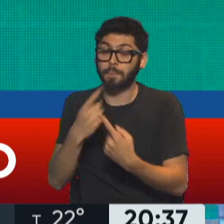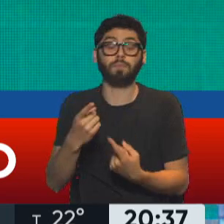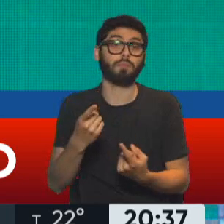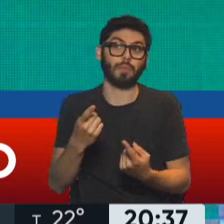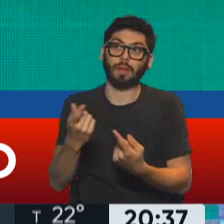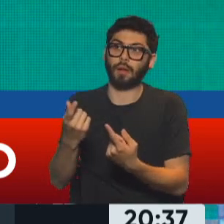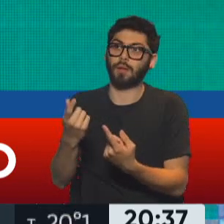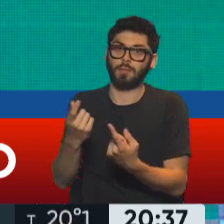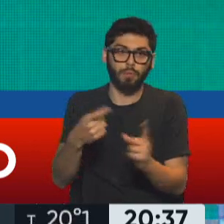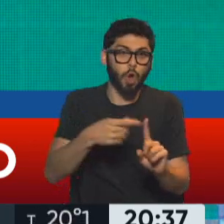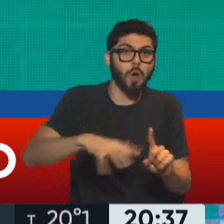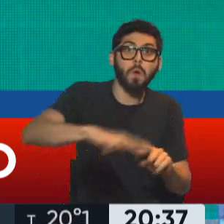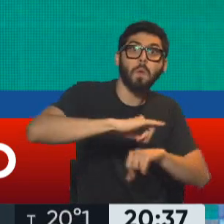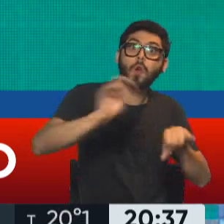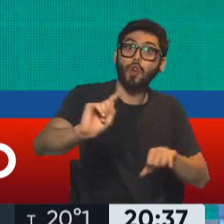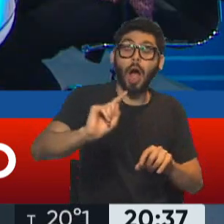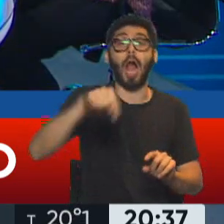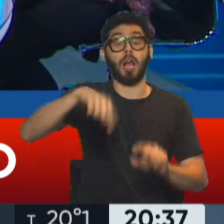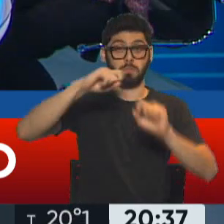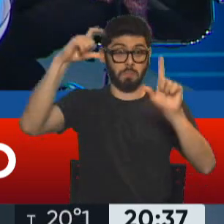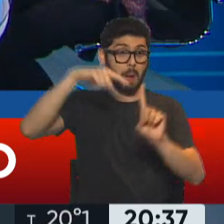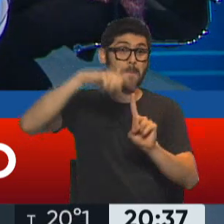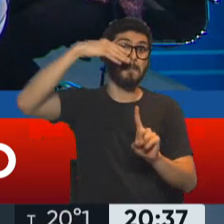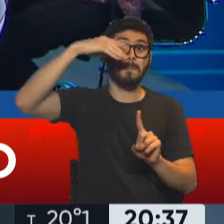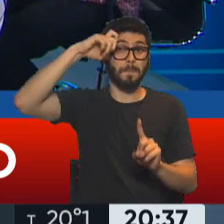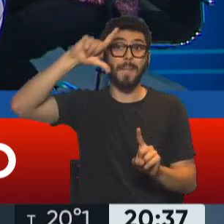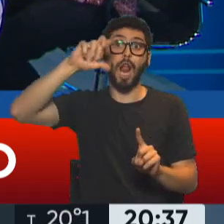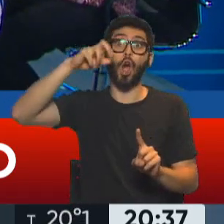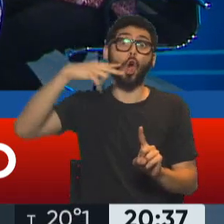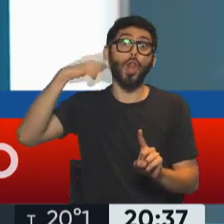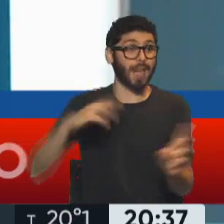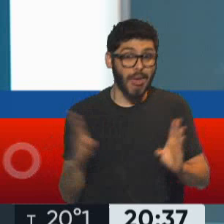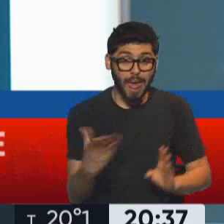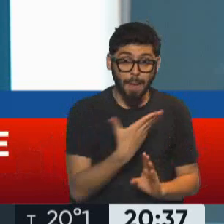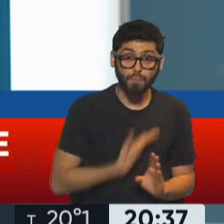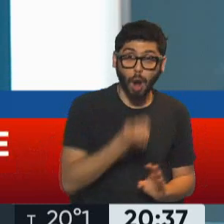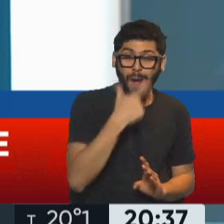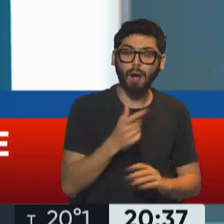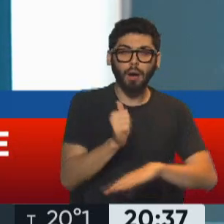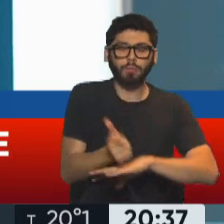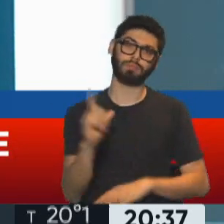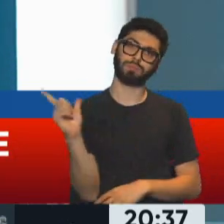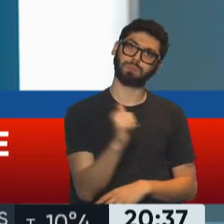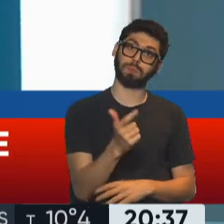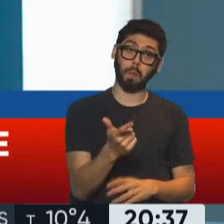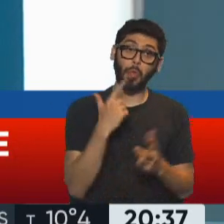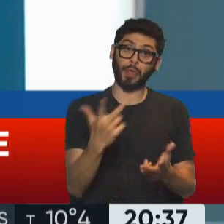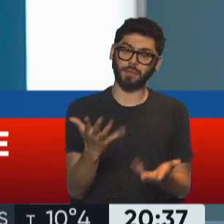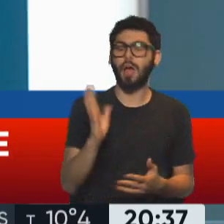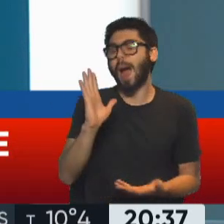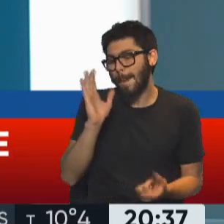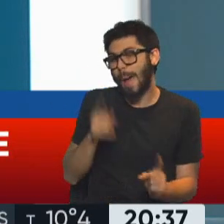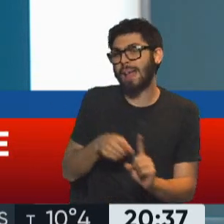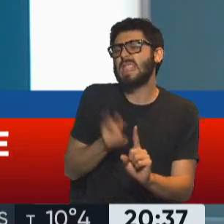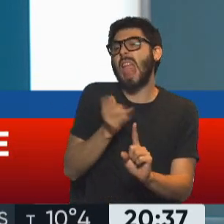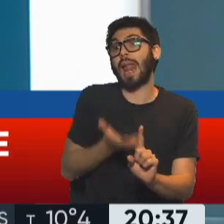porque por quién lo dice, por eso sorprende. Sí, habría que ver por qué lo dice en este momento también, porque Melconian ha